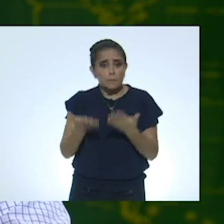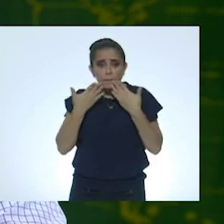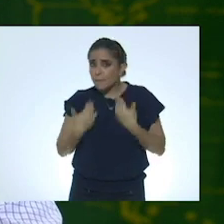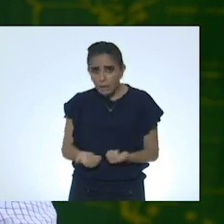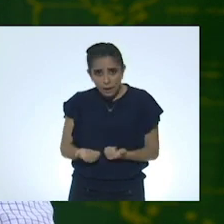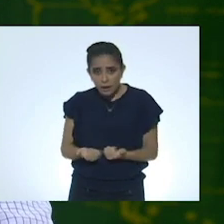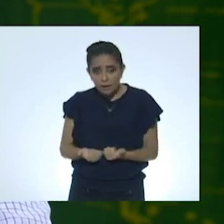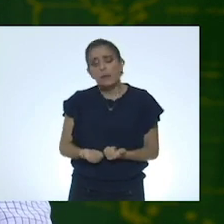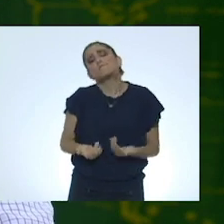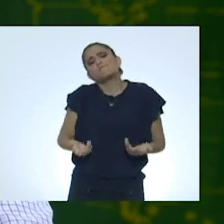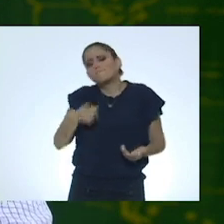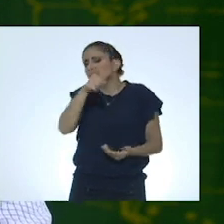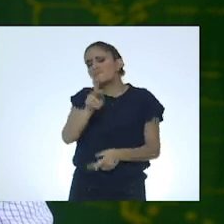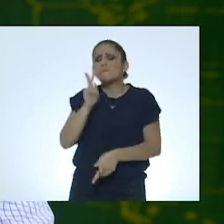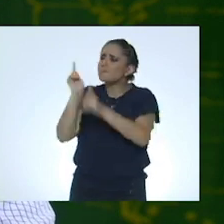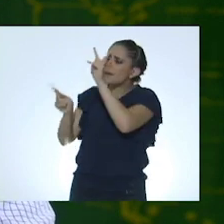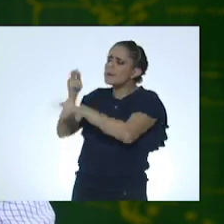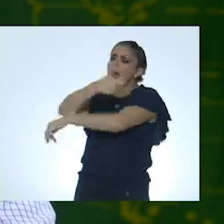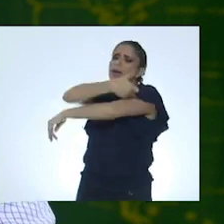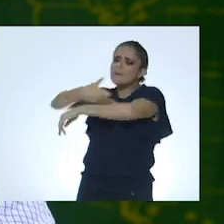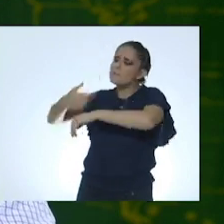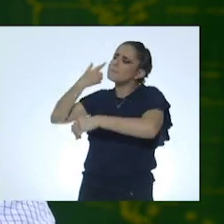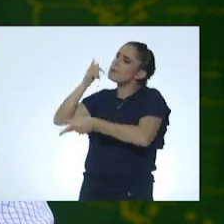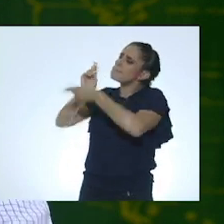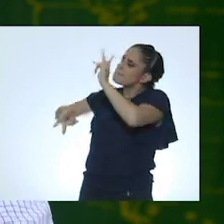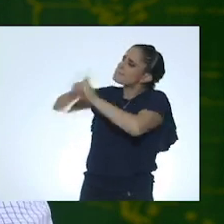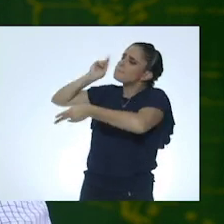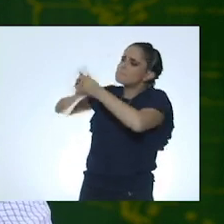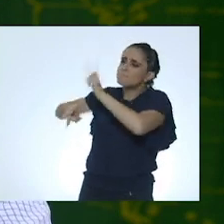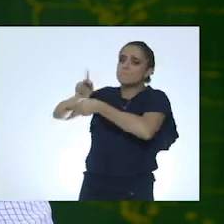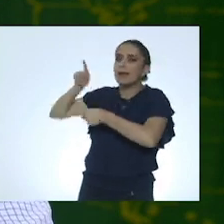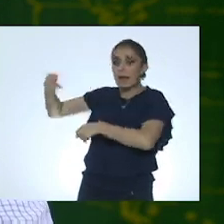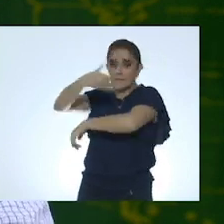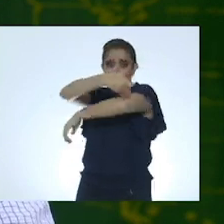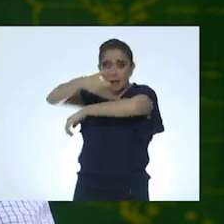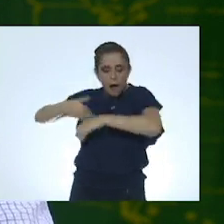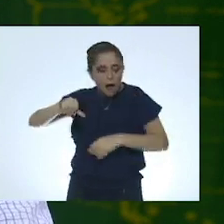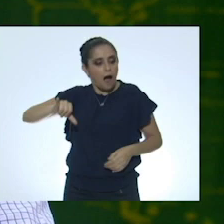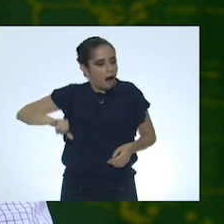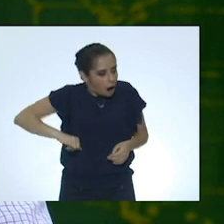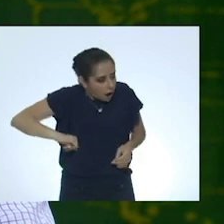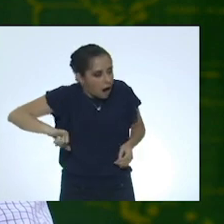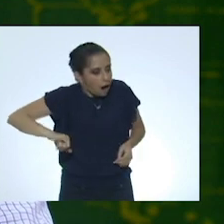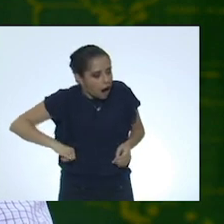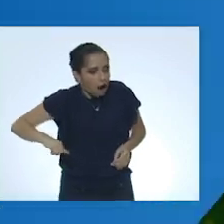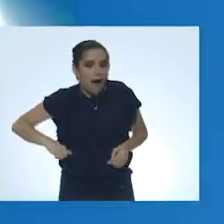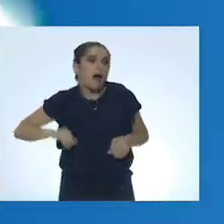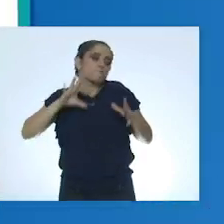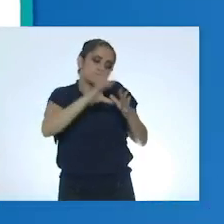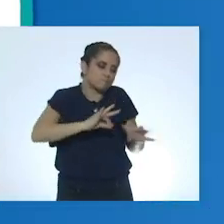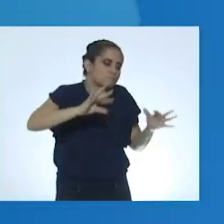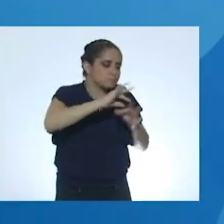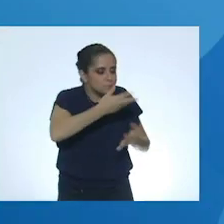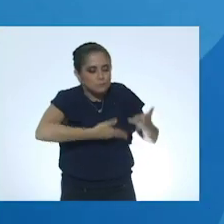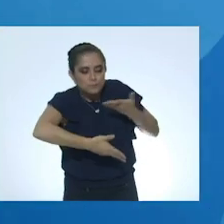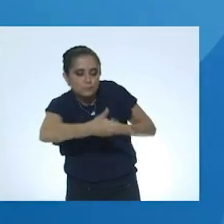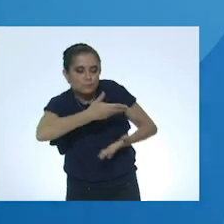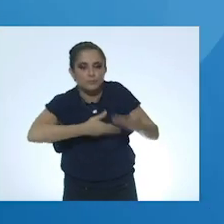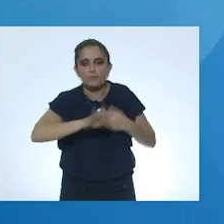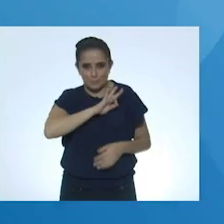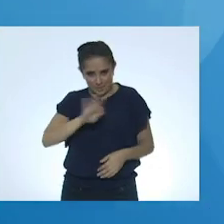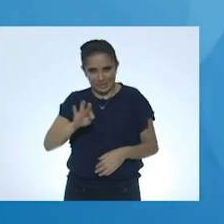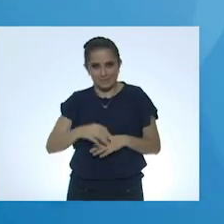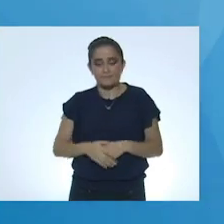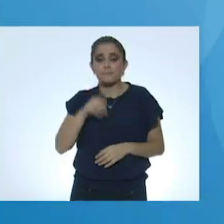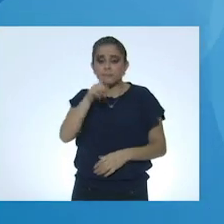cualquier caso, platica con tu familia sobre lo que aprendiste. Seguro les parecerá interesante y podrán decirte algo más. Si no